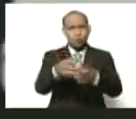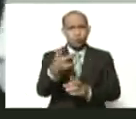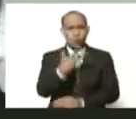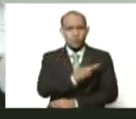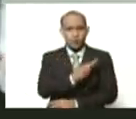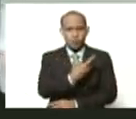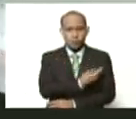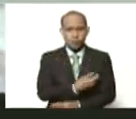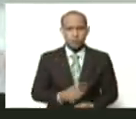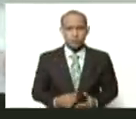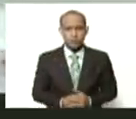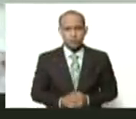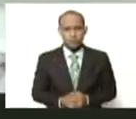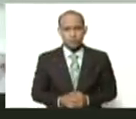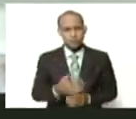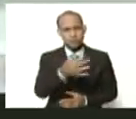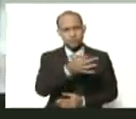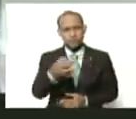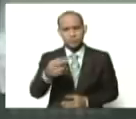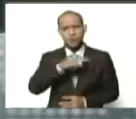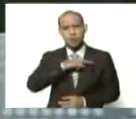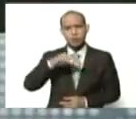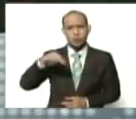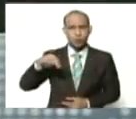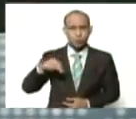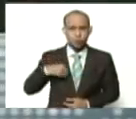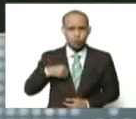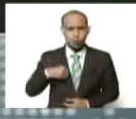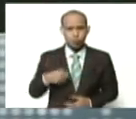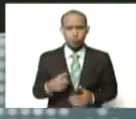vacunas. Correcto, estamos nosotros,